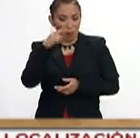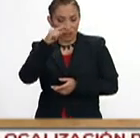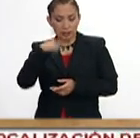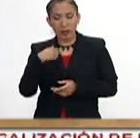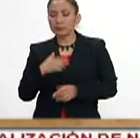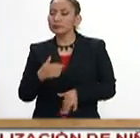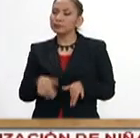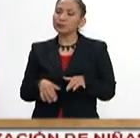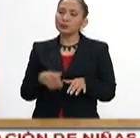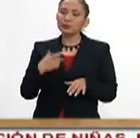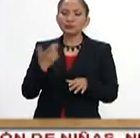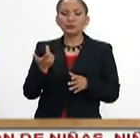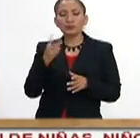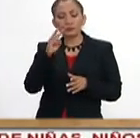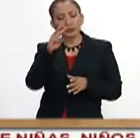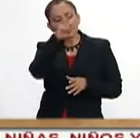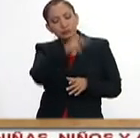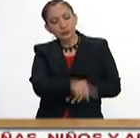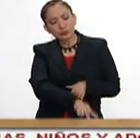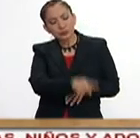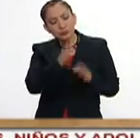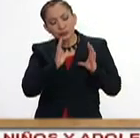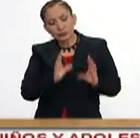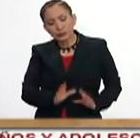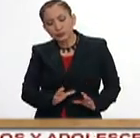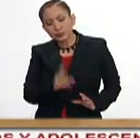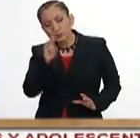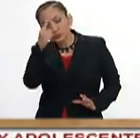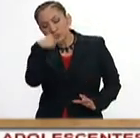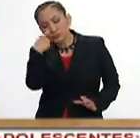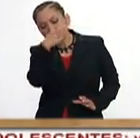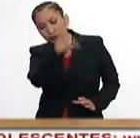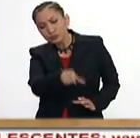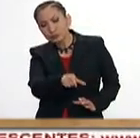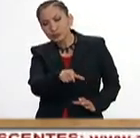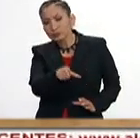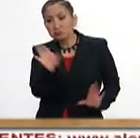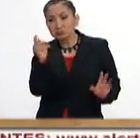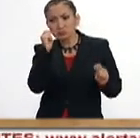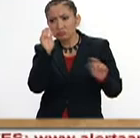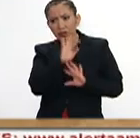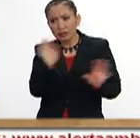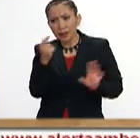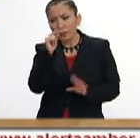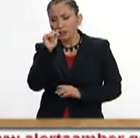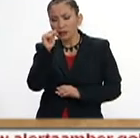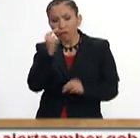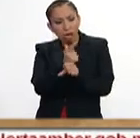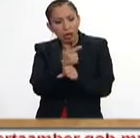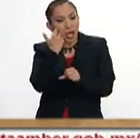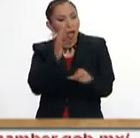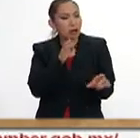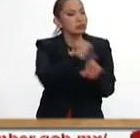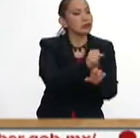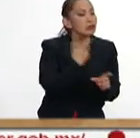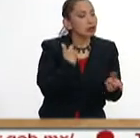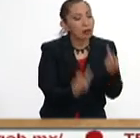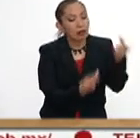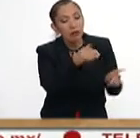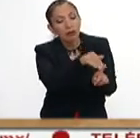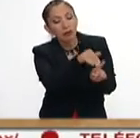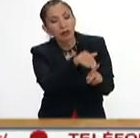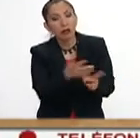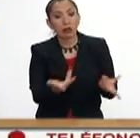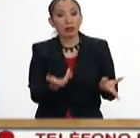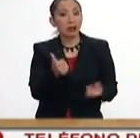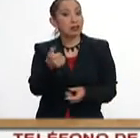decir... por su aspecto físico. Por lo que tú consideres. Entonces, por lo que esa discreción de la gente de la aplicación